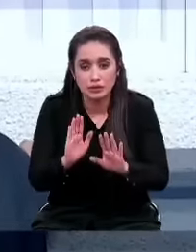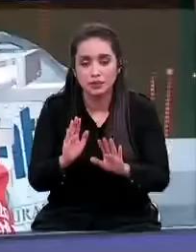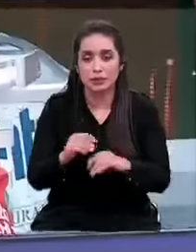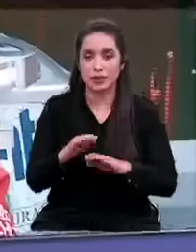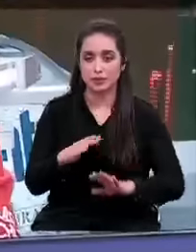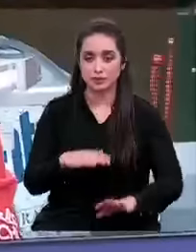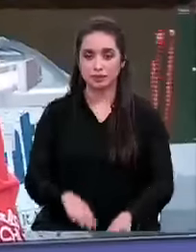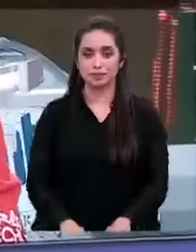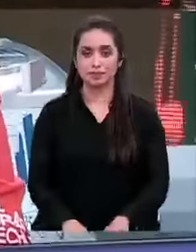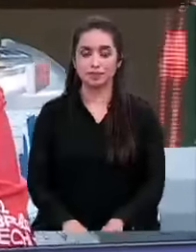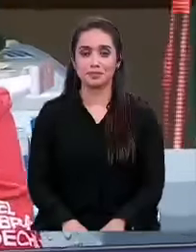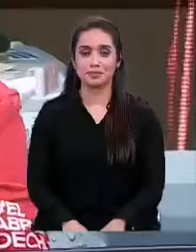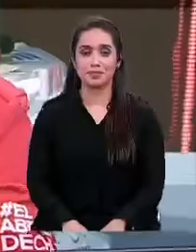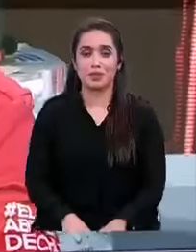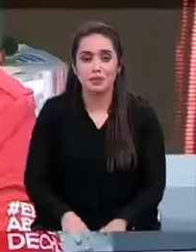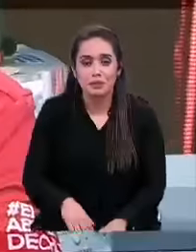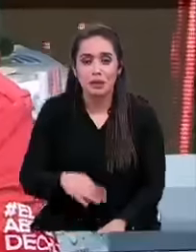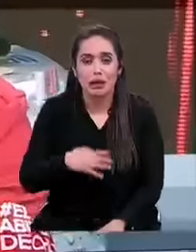Ya.